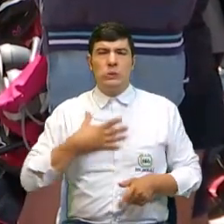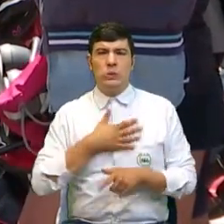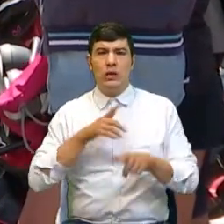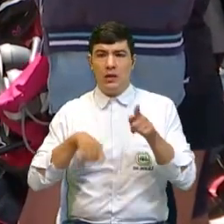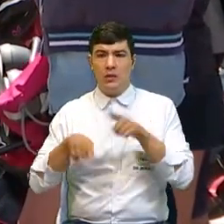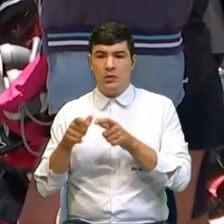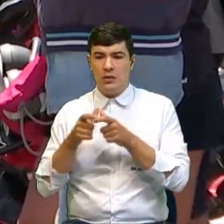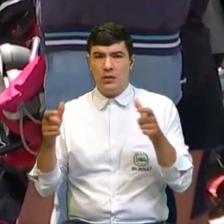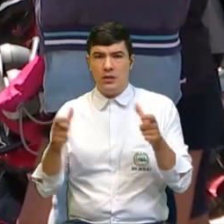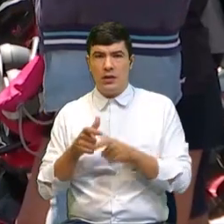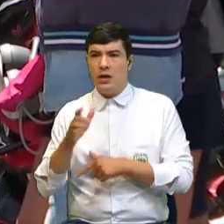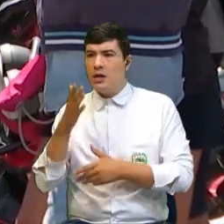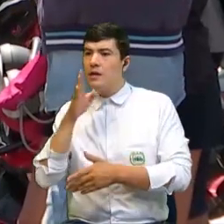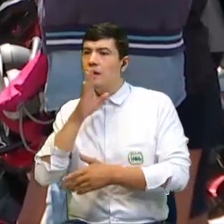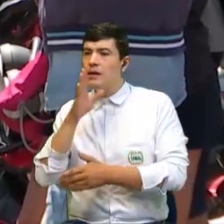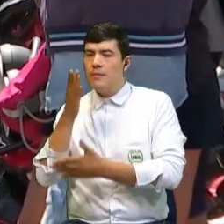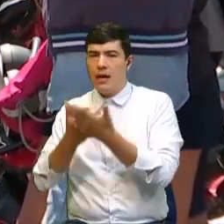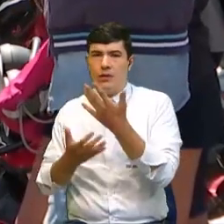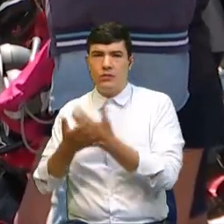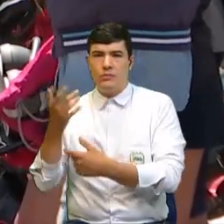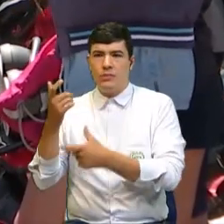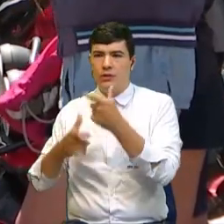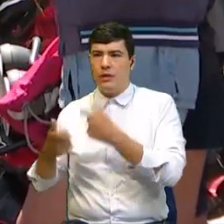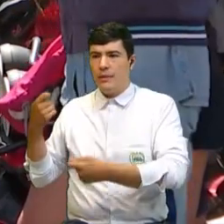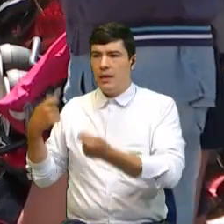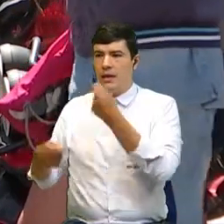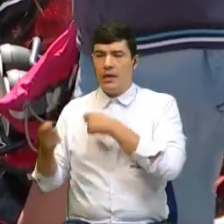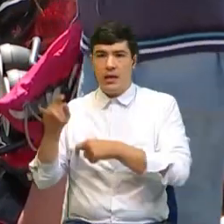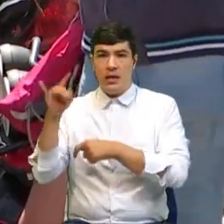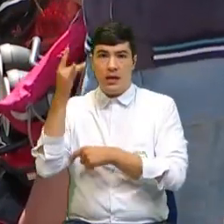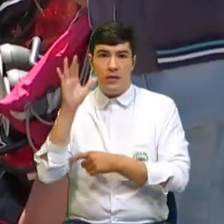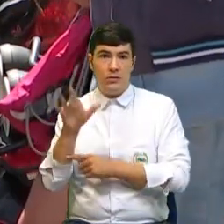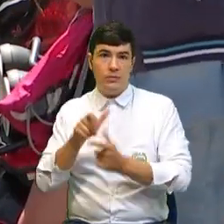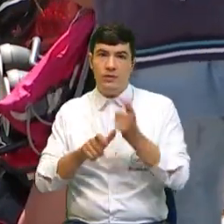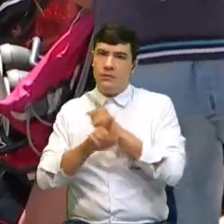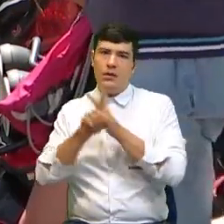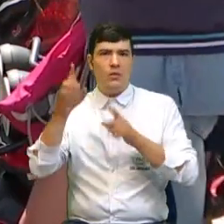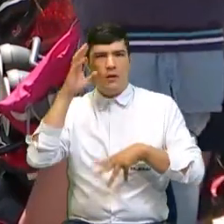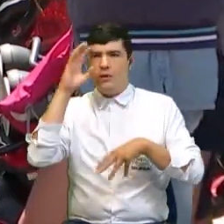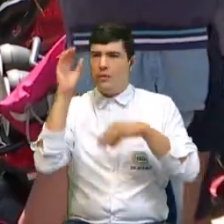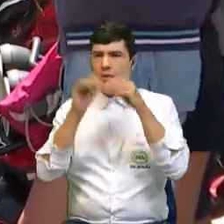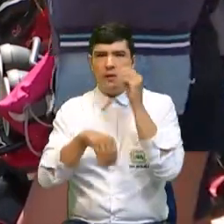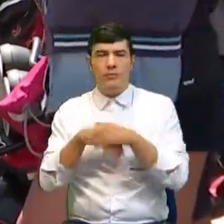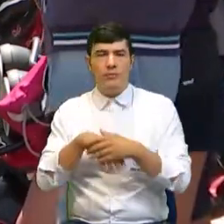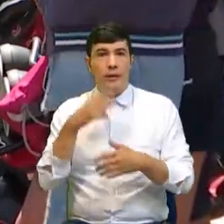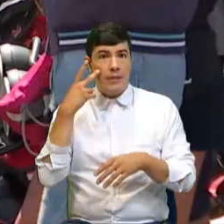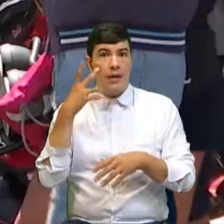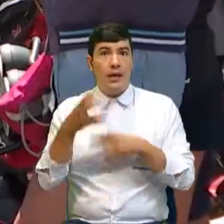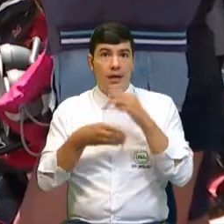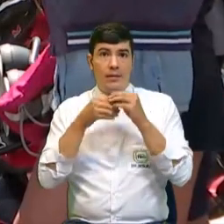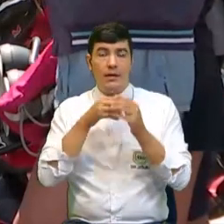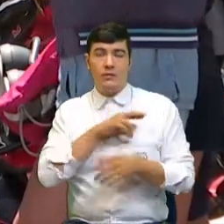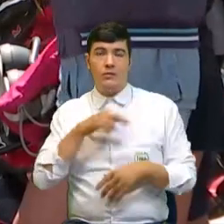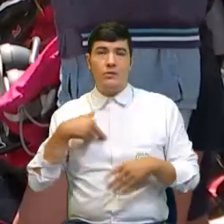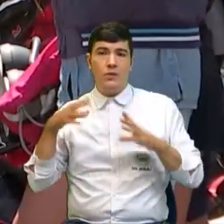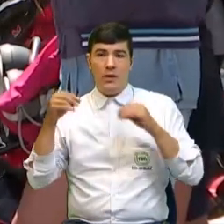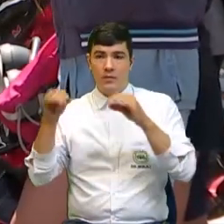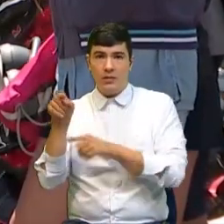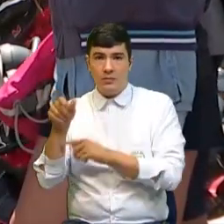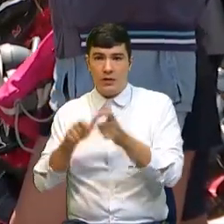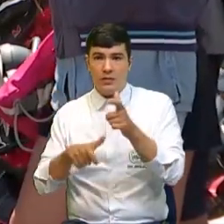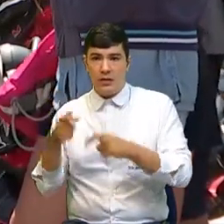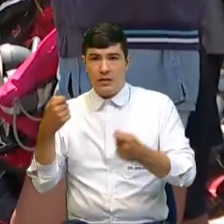parte de la boletería estaba en manos de los revendedores algo que les parece a ellos pues es inaceptable hablamos también con los vendedores de